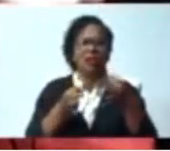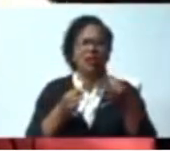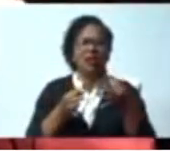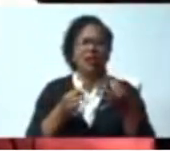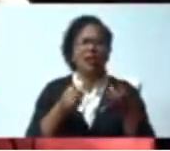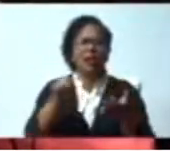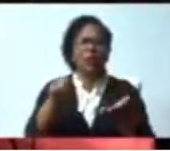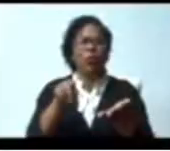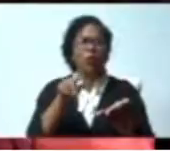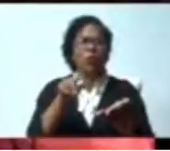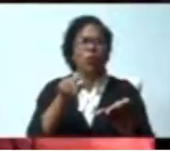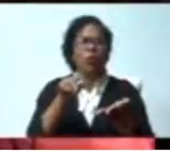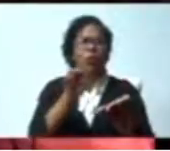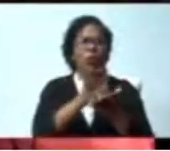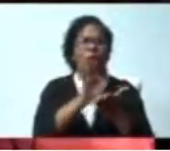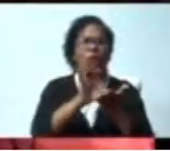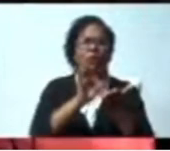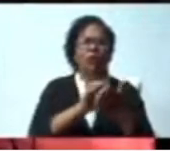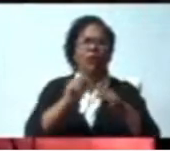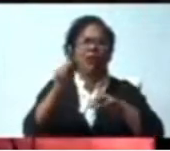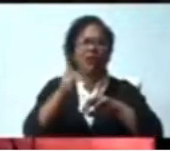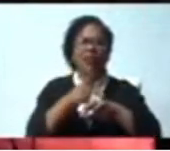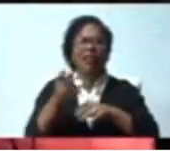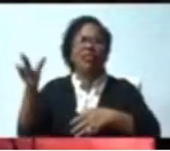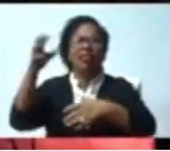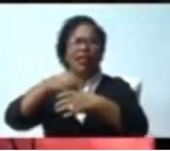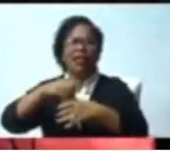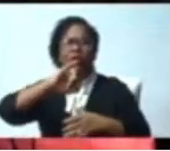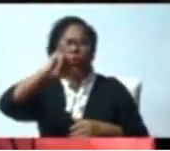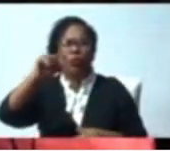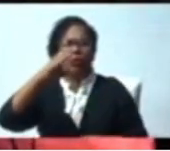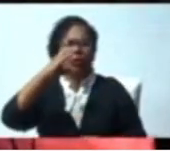un economista, siendo miembro de la Junta Central Electoral?